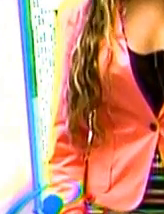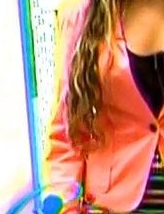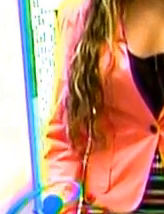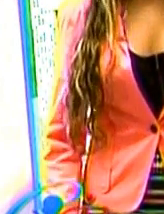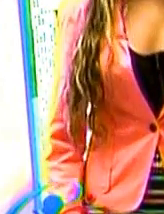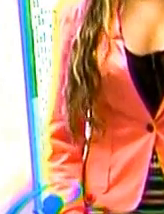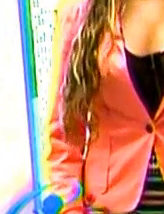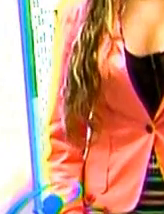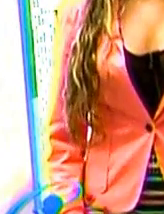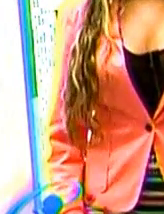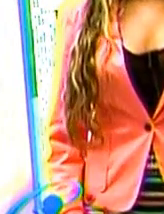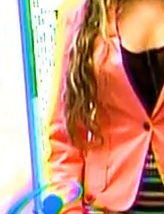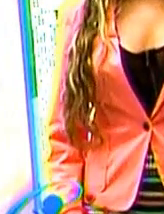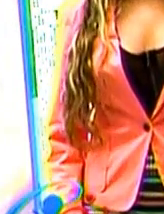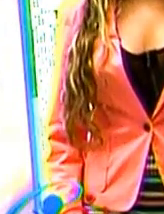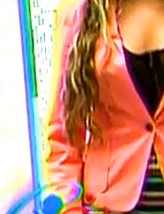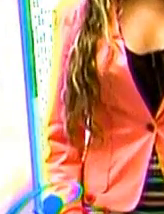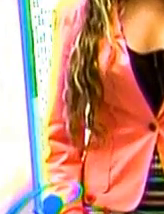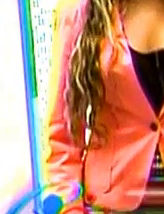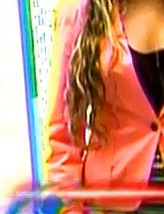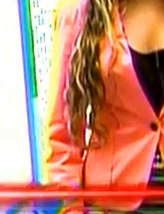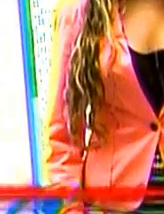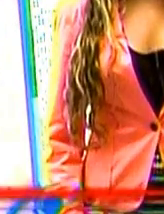312-751-7722. Ya saben,